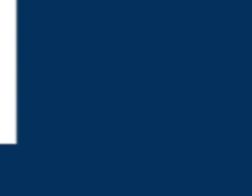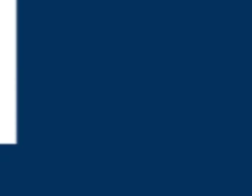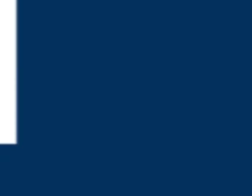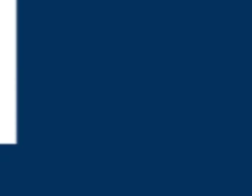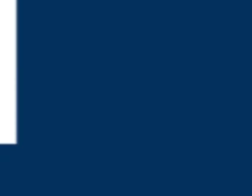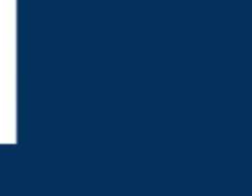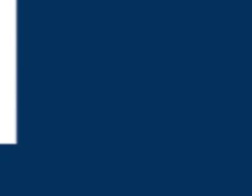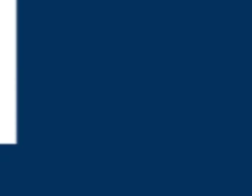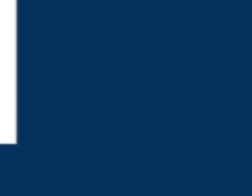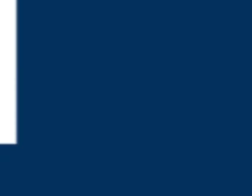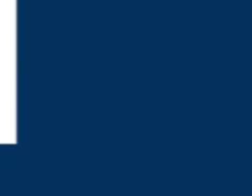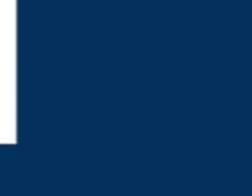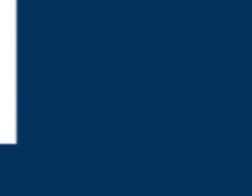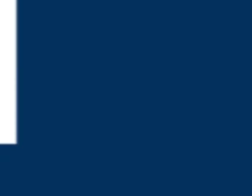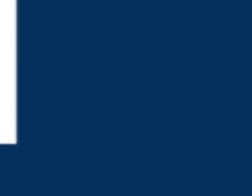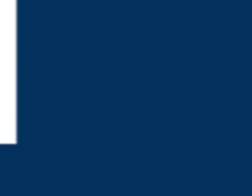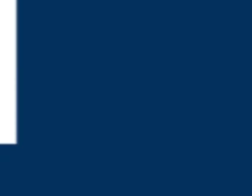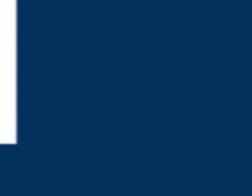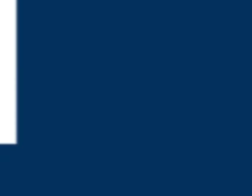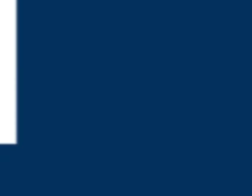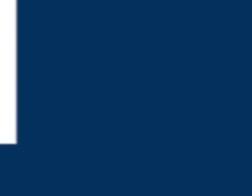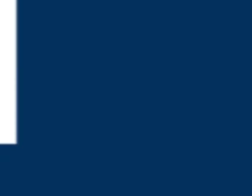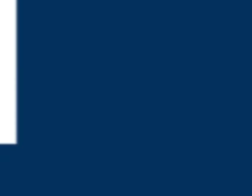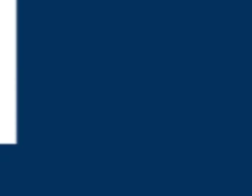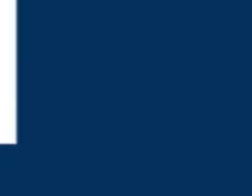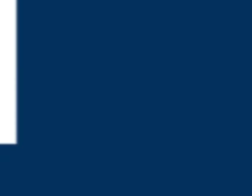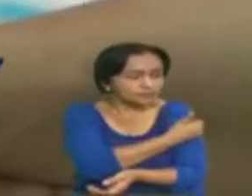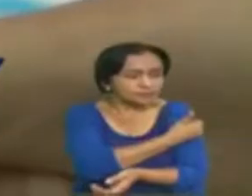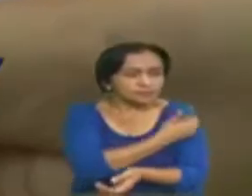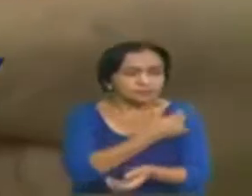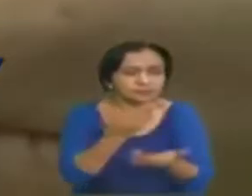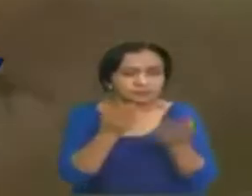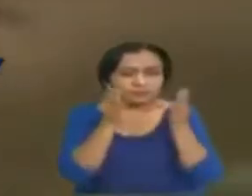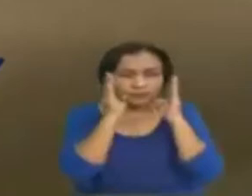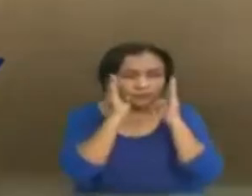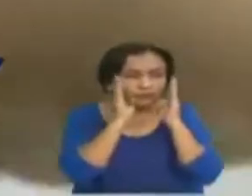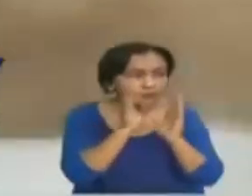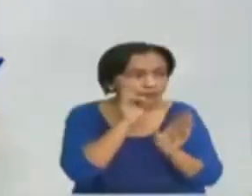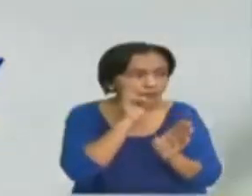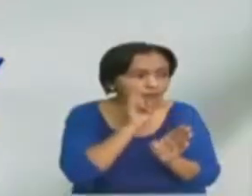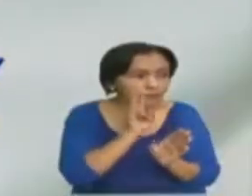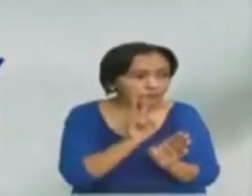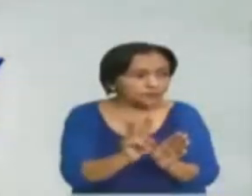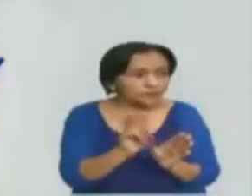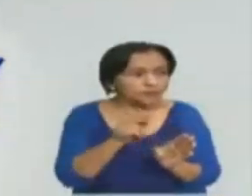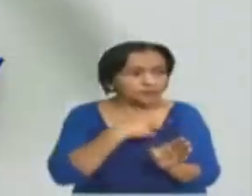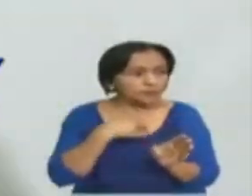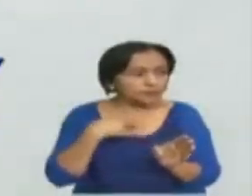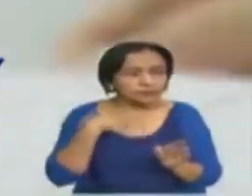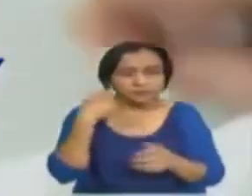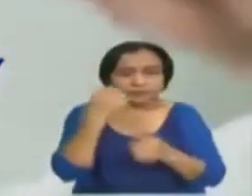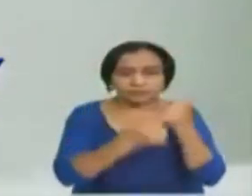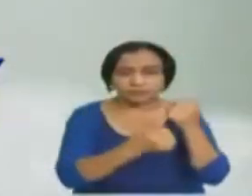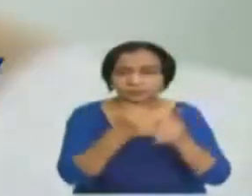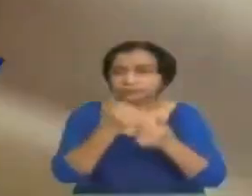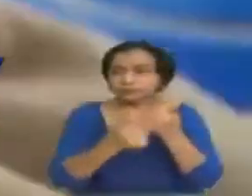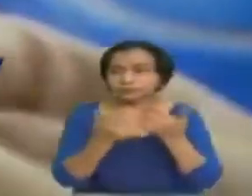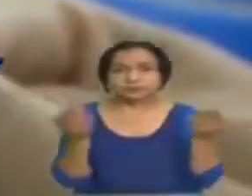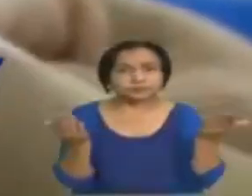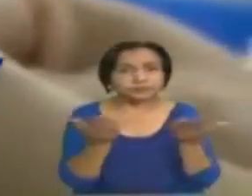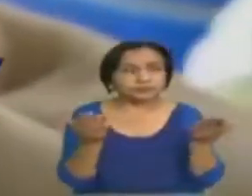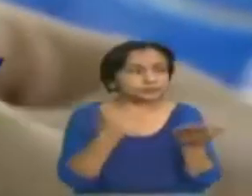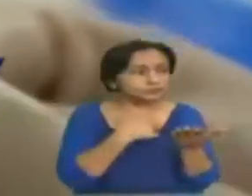Salud, Germán Pomares Ordóñez, Héroe Nacional, Estelí, San Juan de Dios, Hospital San Juan de Dios,